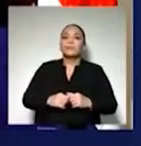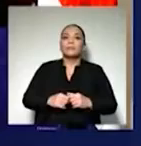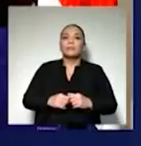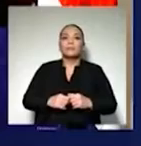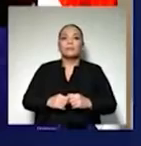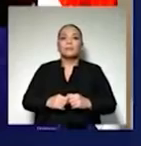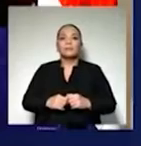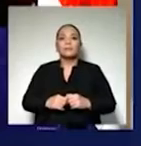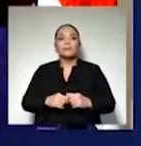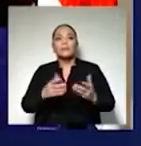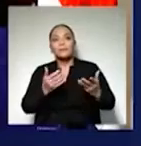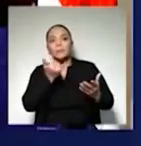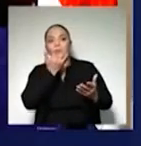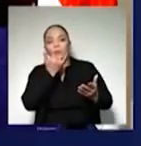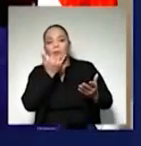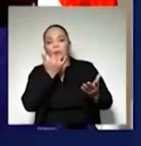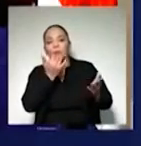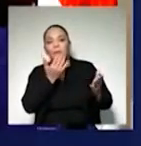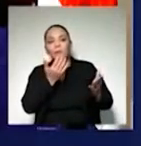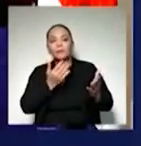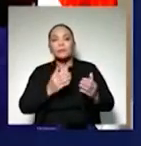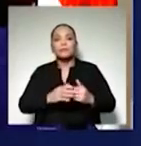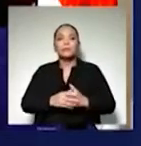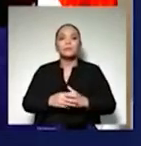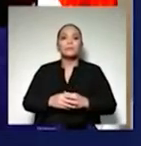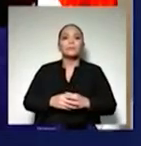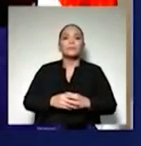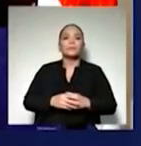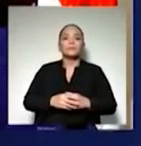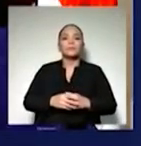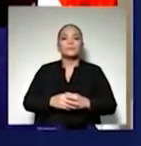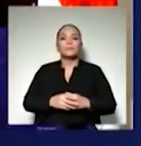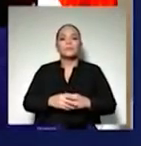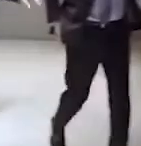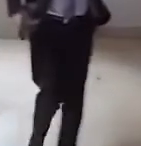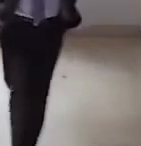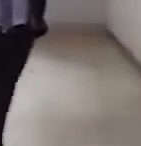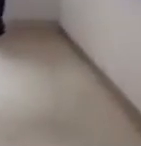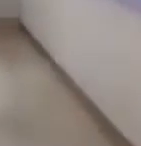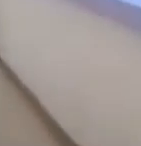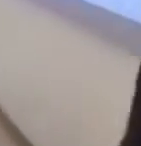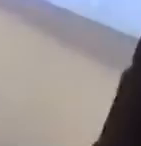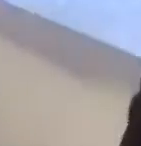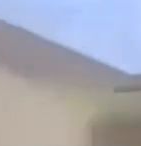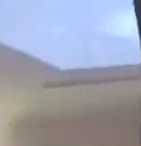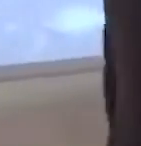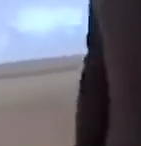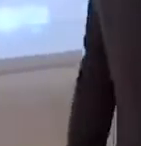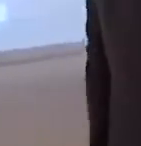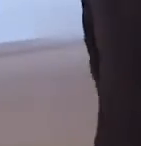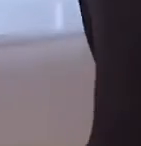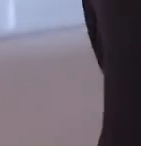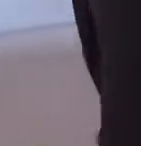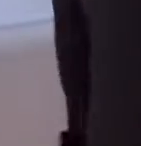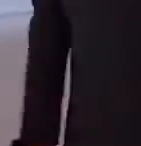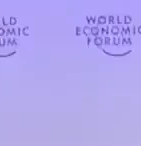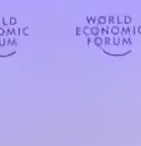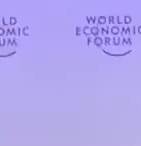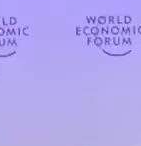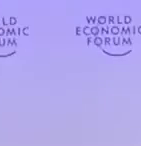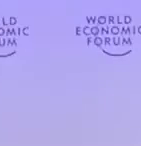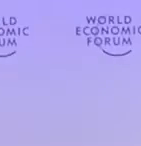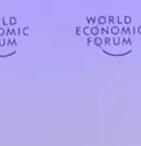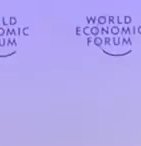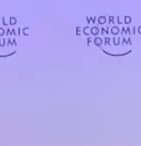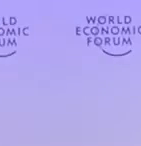problema? Perdón, que vi que no... Es que me voy a fotografiar y no sé por qué se... Porque usted es un personaje público. En una segunda intervención en el Foro